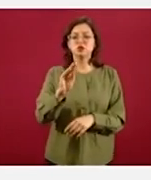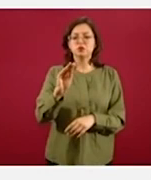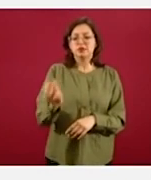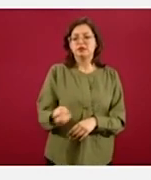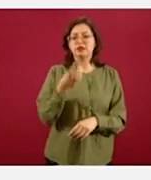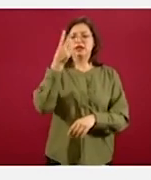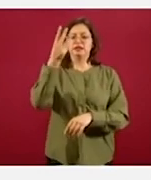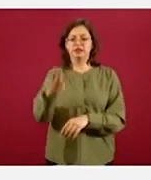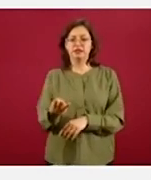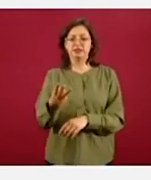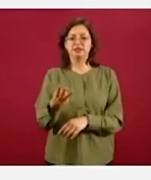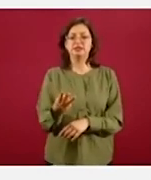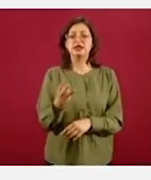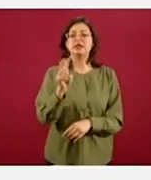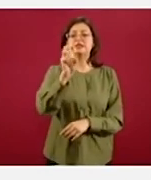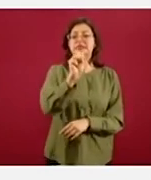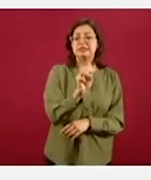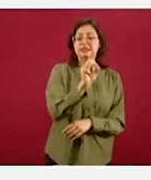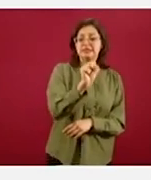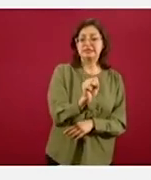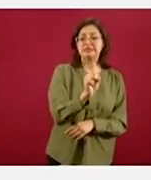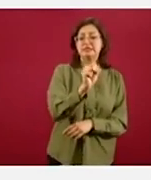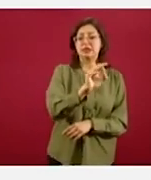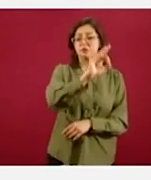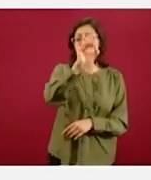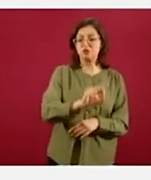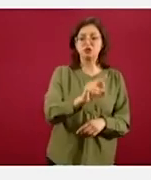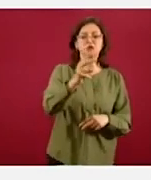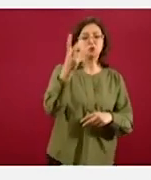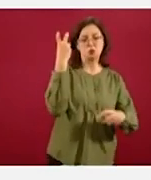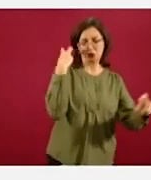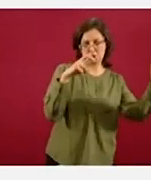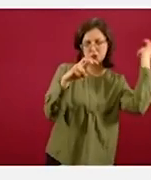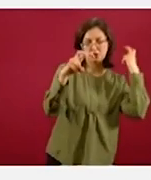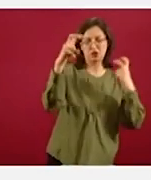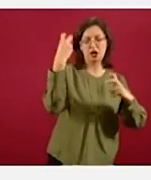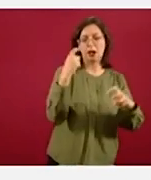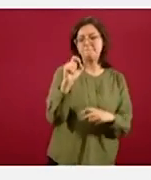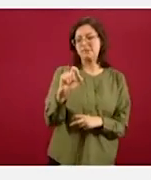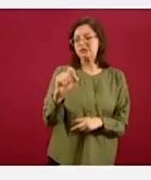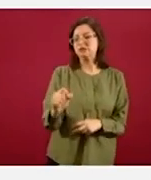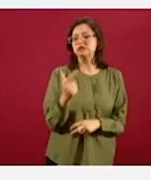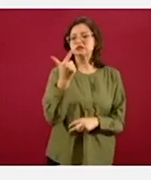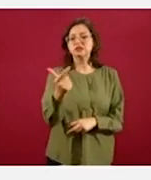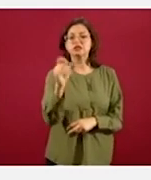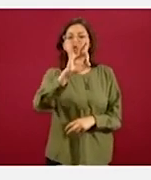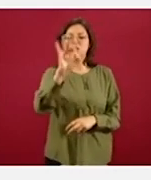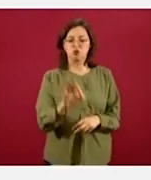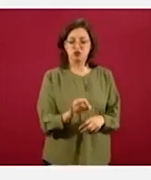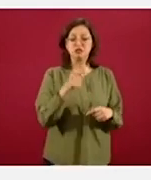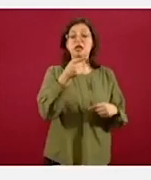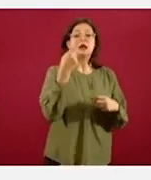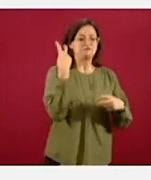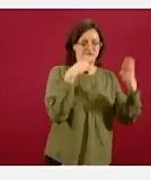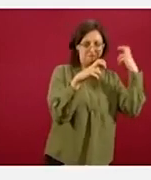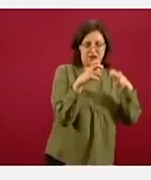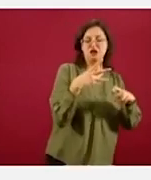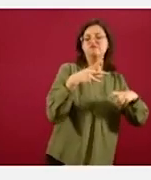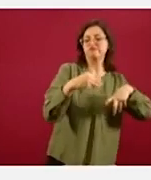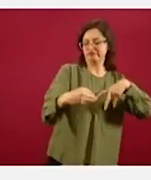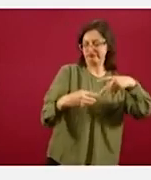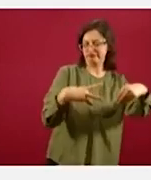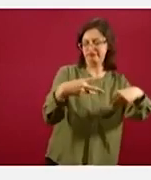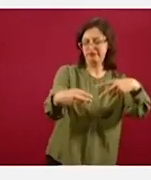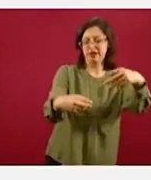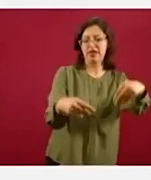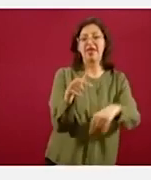confirmados, de los cuales el 60% son importados, el 27% asociados a importación